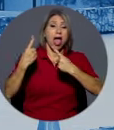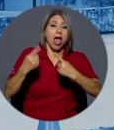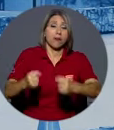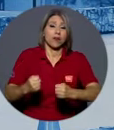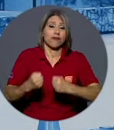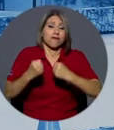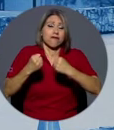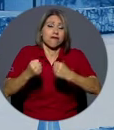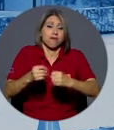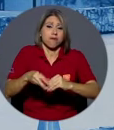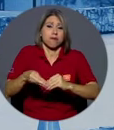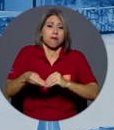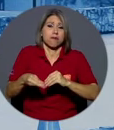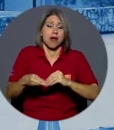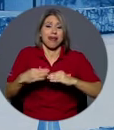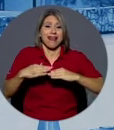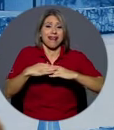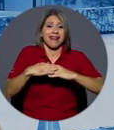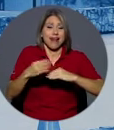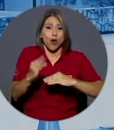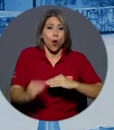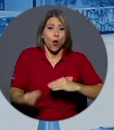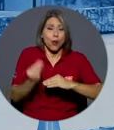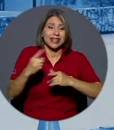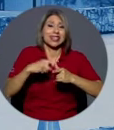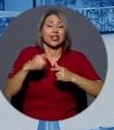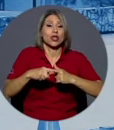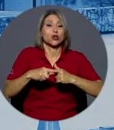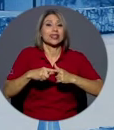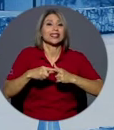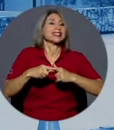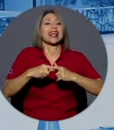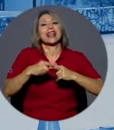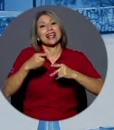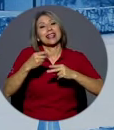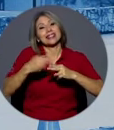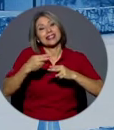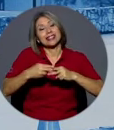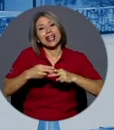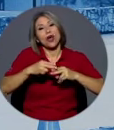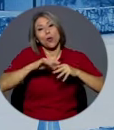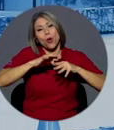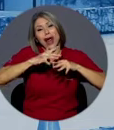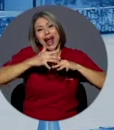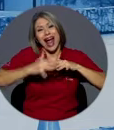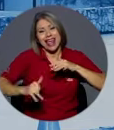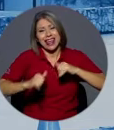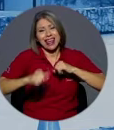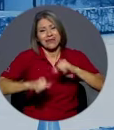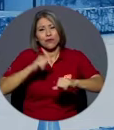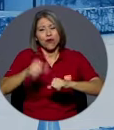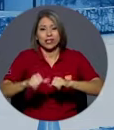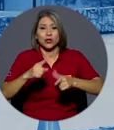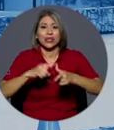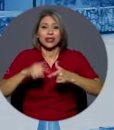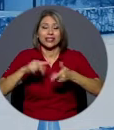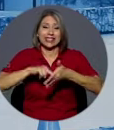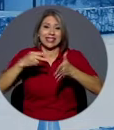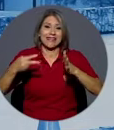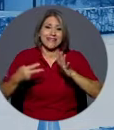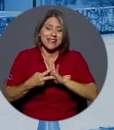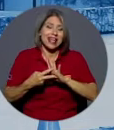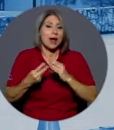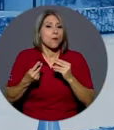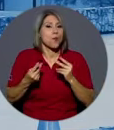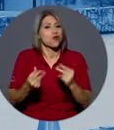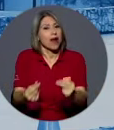tiempo, son fallas relativamente jóvenes, tienen una caída de esfuerzos muy grande. Entonces, la caída de esfuerzo lo que involucra es una aceleración muy fuerte. El